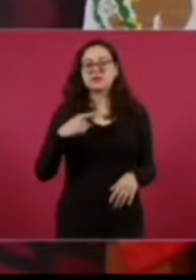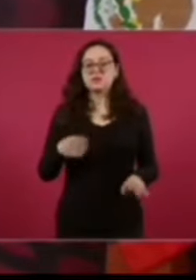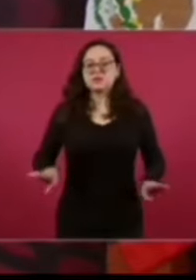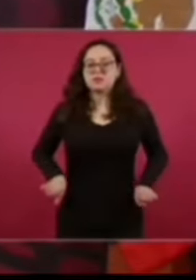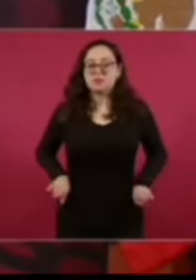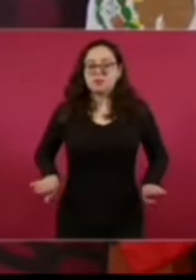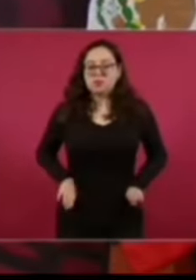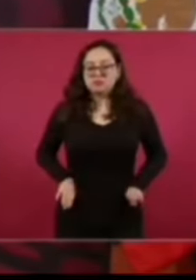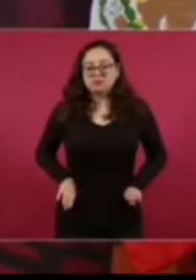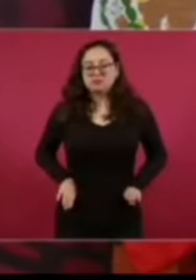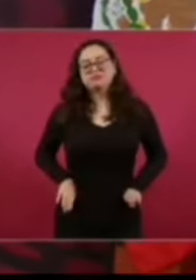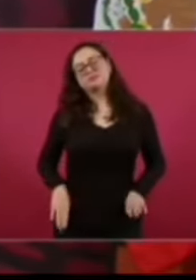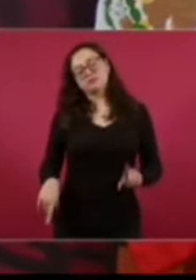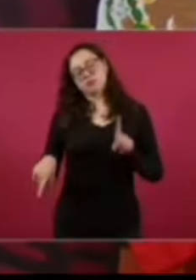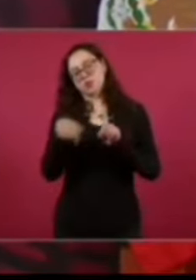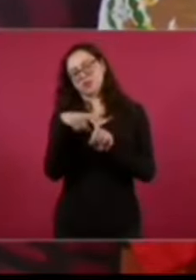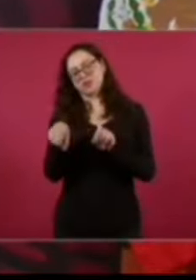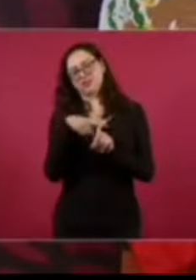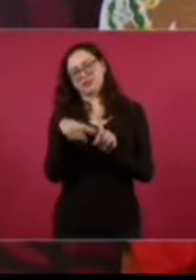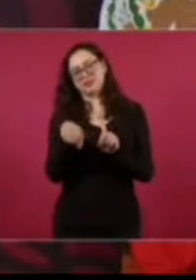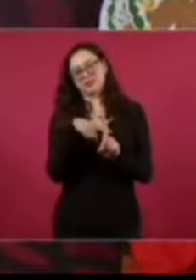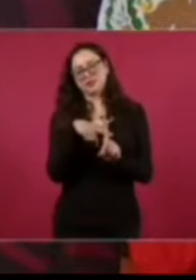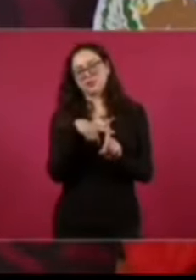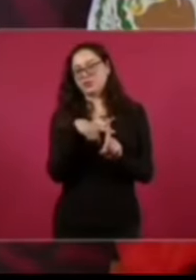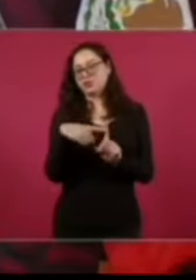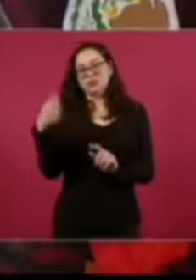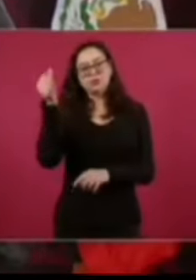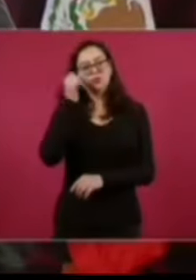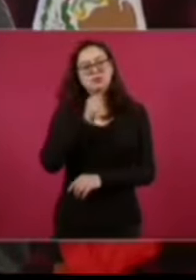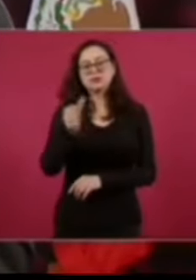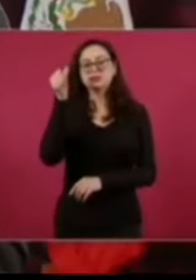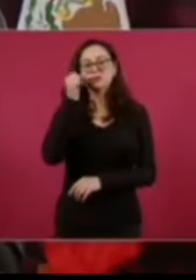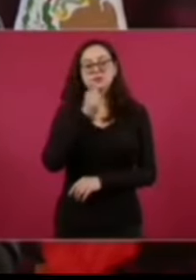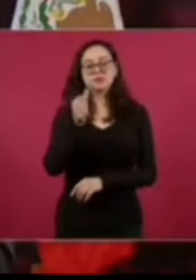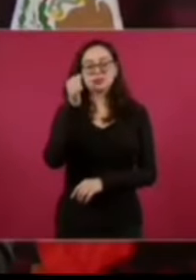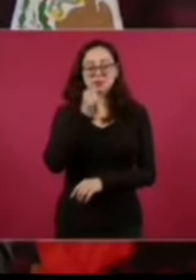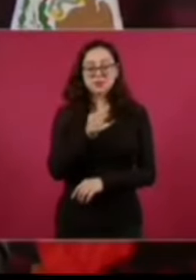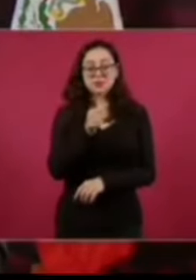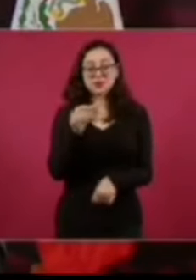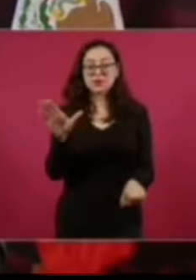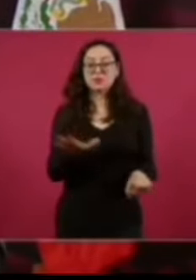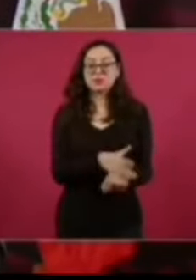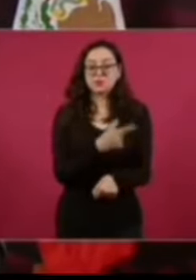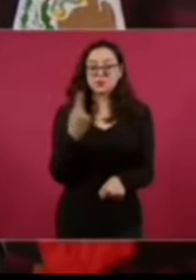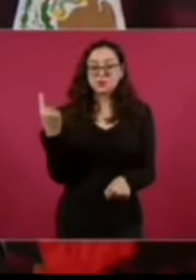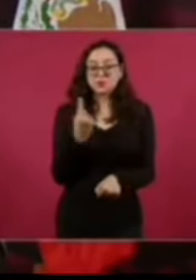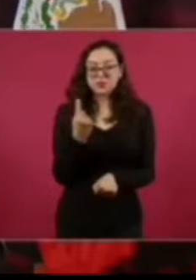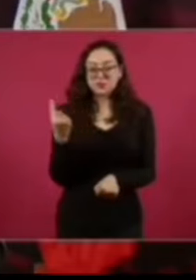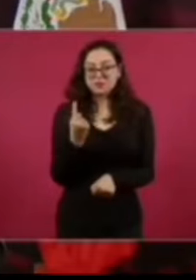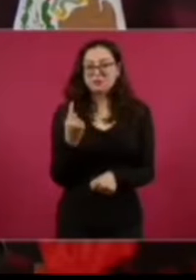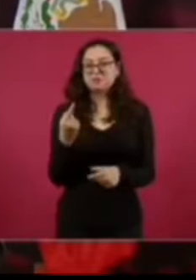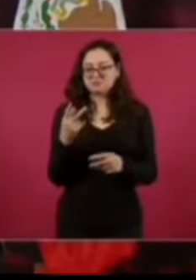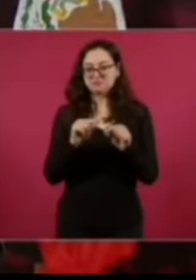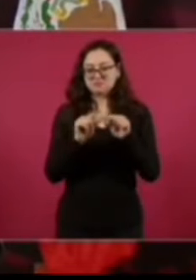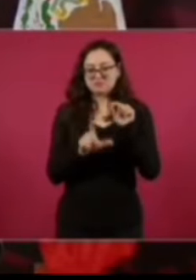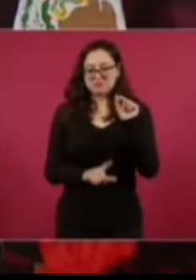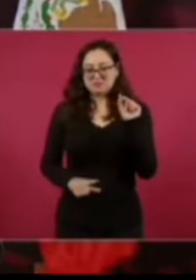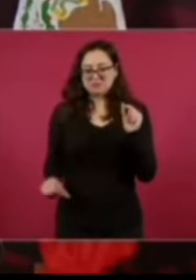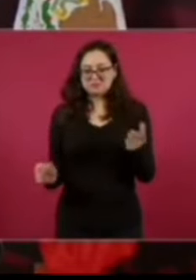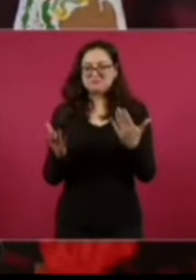está en un buen momento.